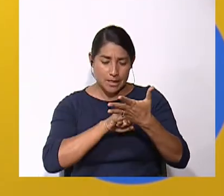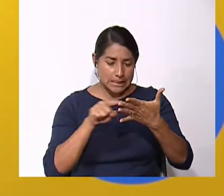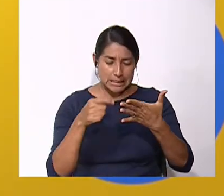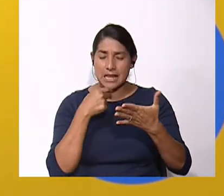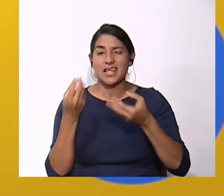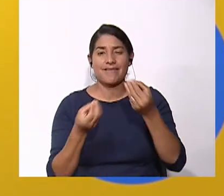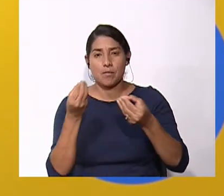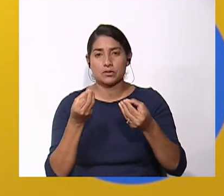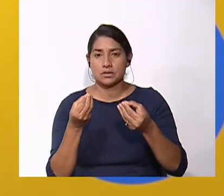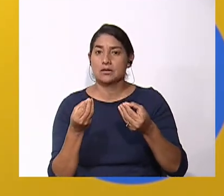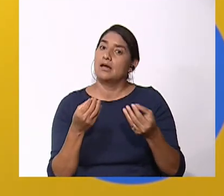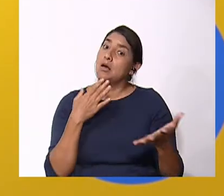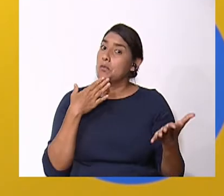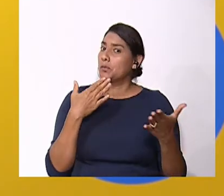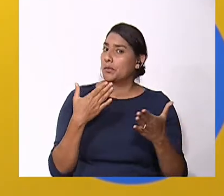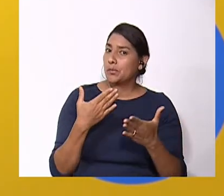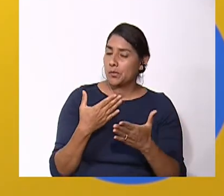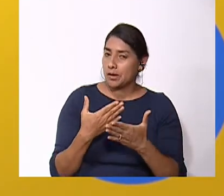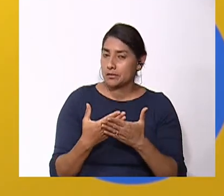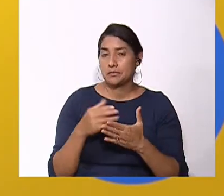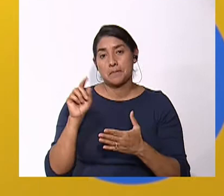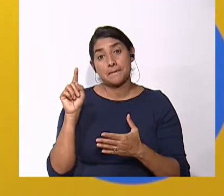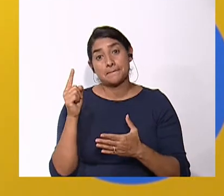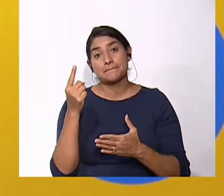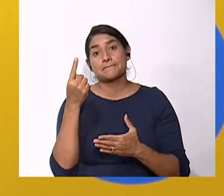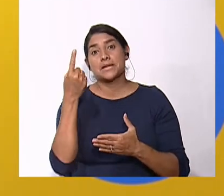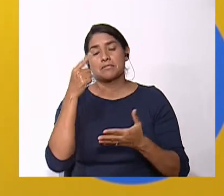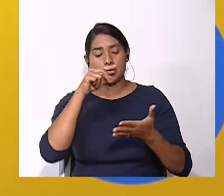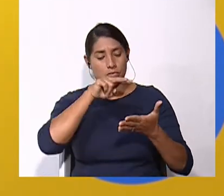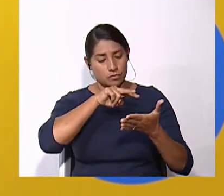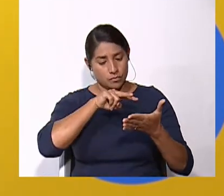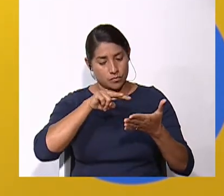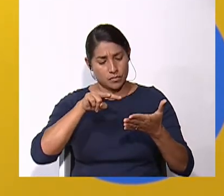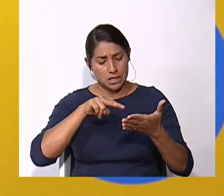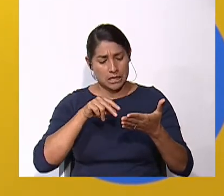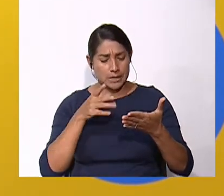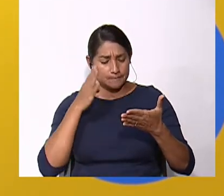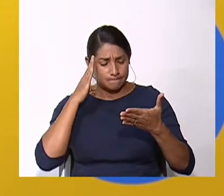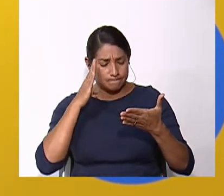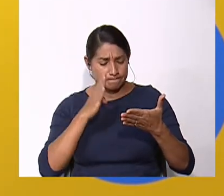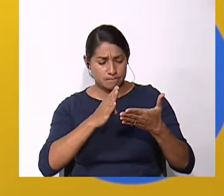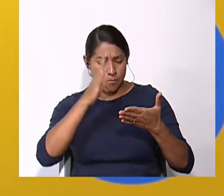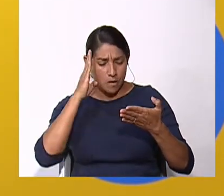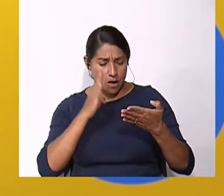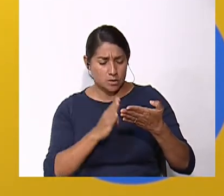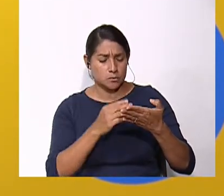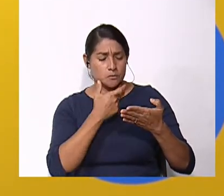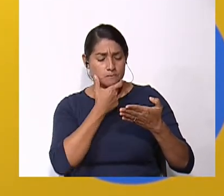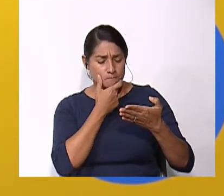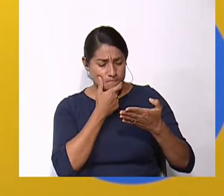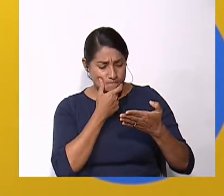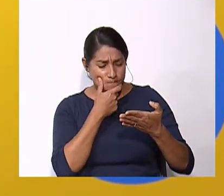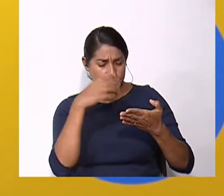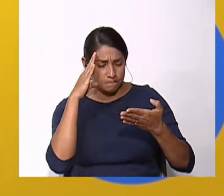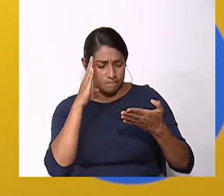en un texto? Bueno, primero, leer con mucha atención y mucha